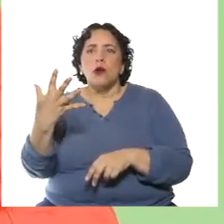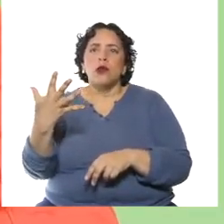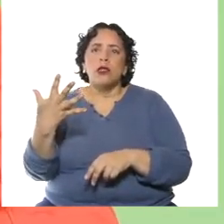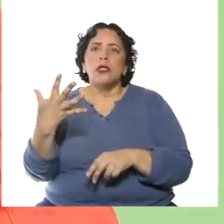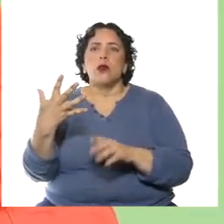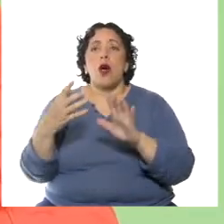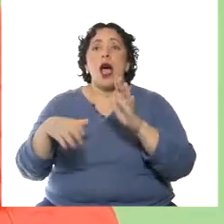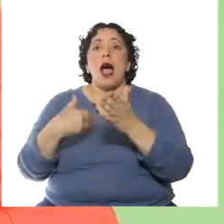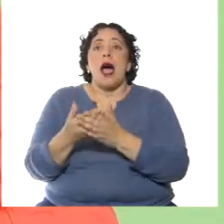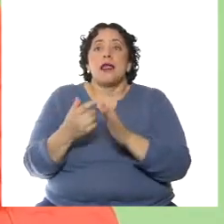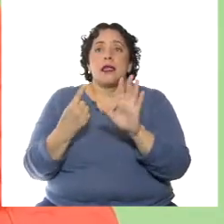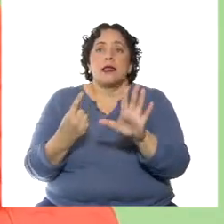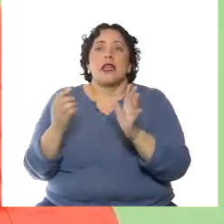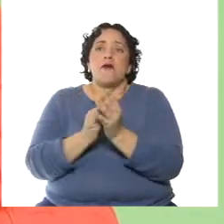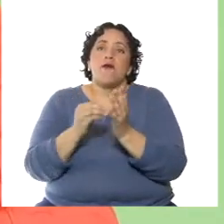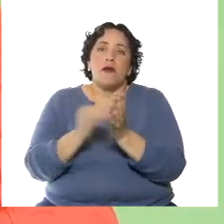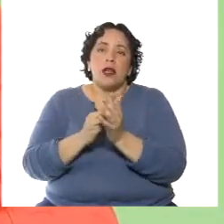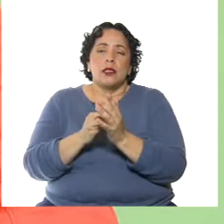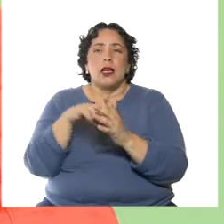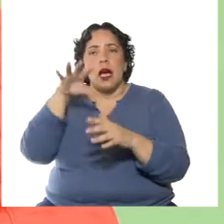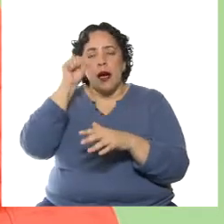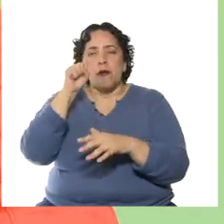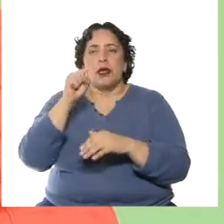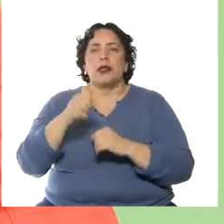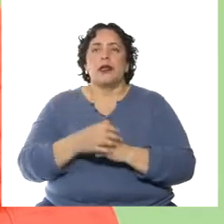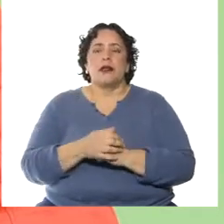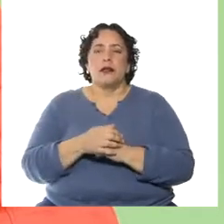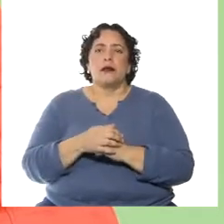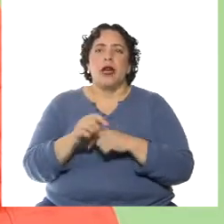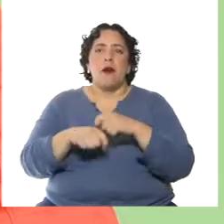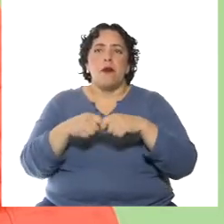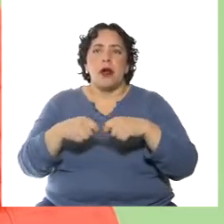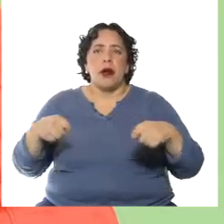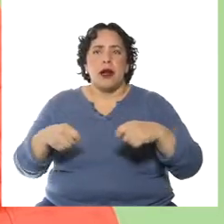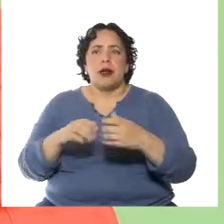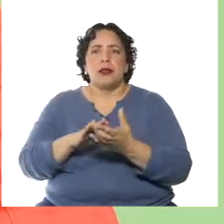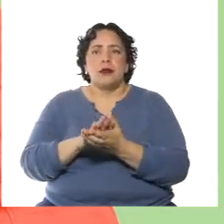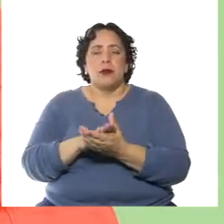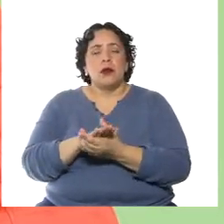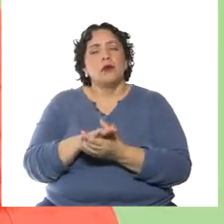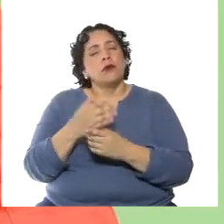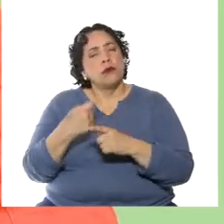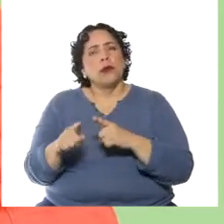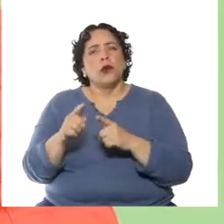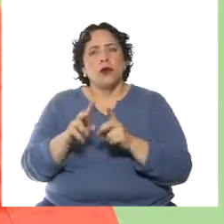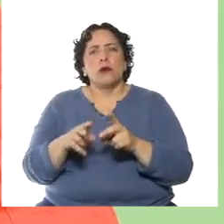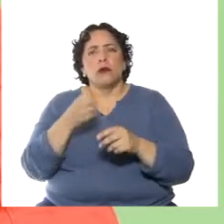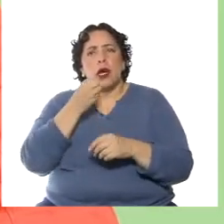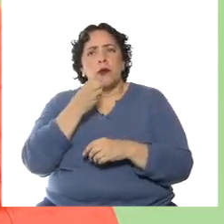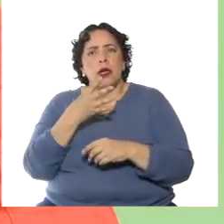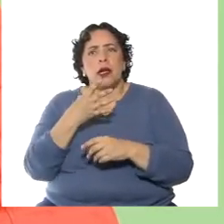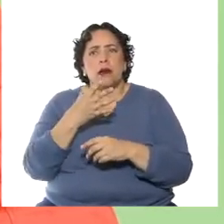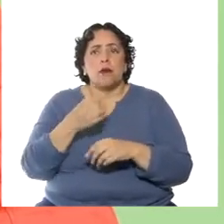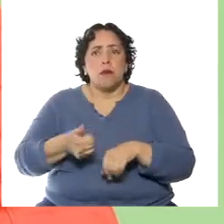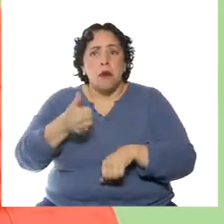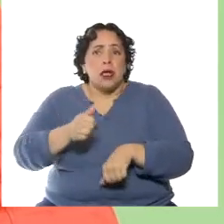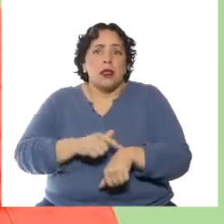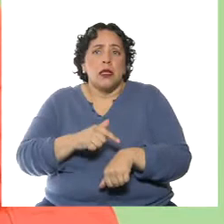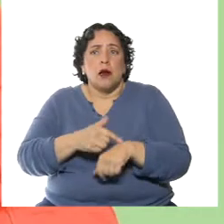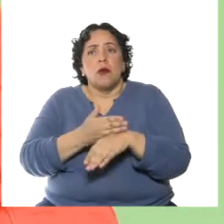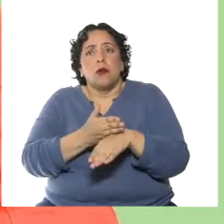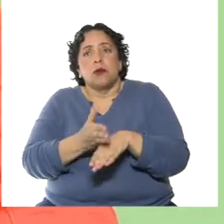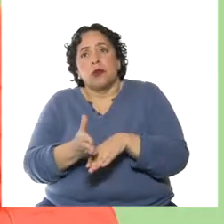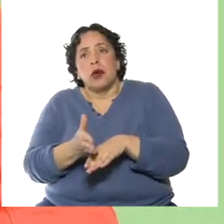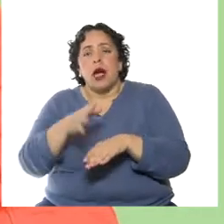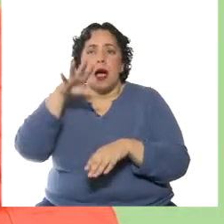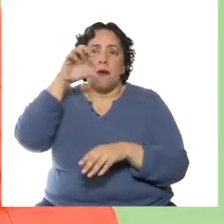1, 2, 3, 4, 5, incluso 6 intentos. Pero no pasa nada. También es válido que nuestras niñas y niños se tomen más tiempo